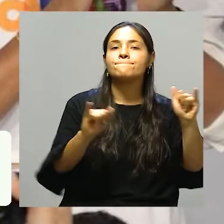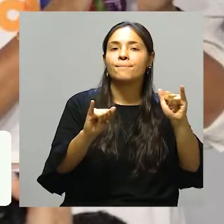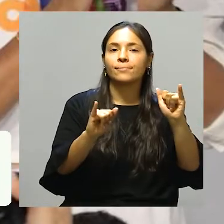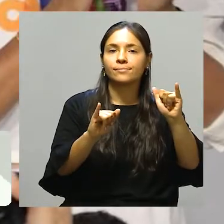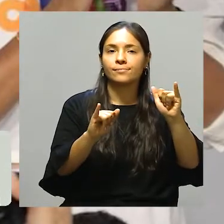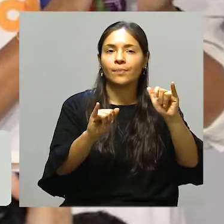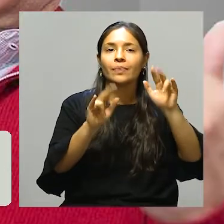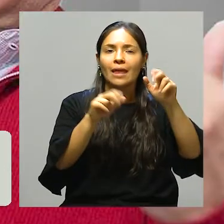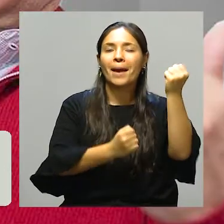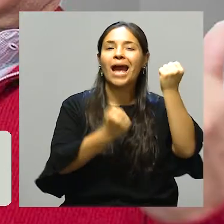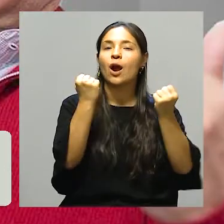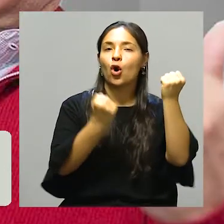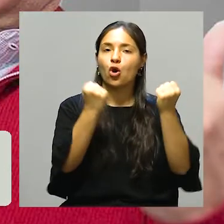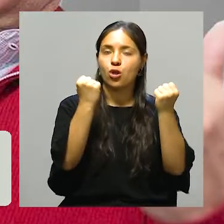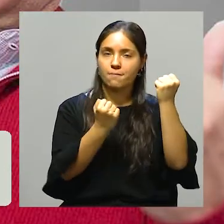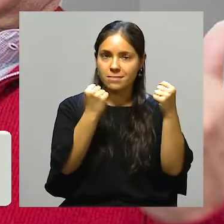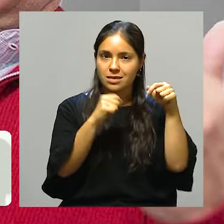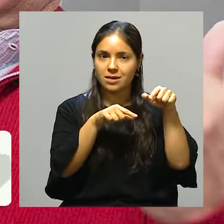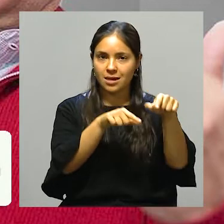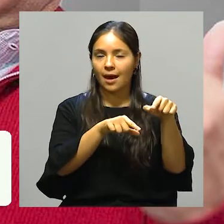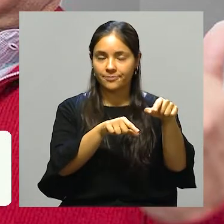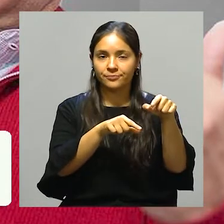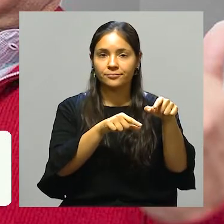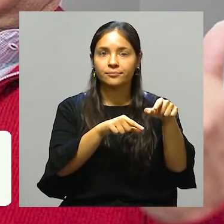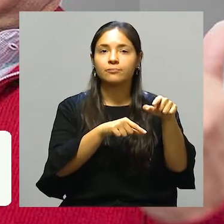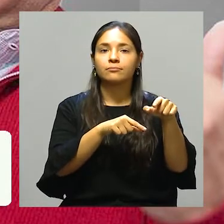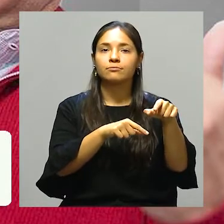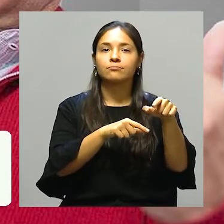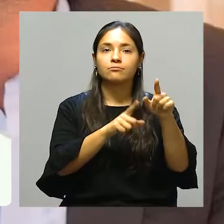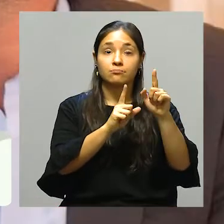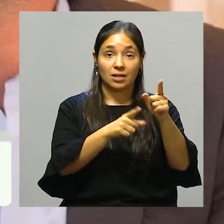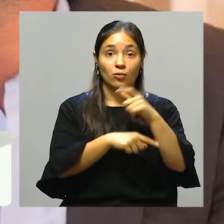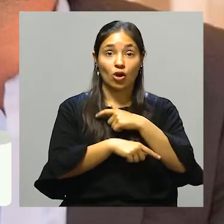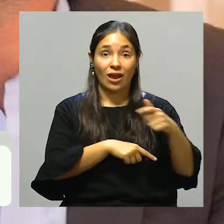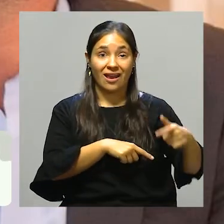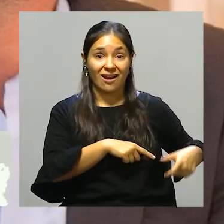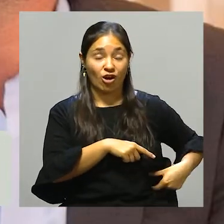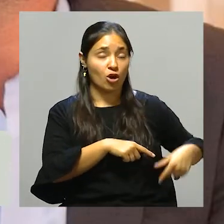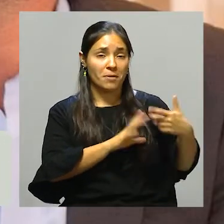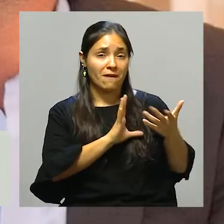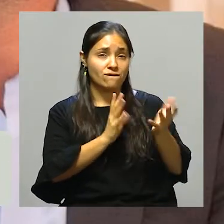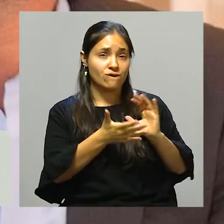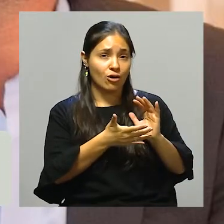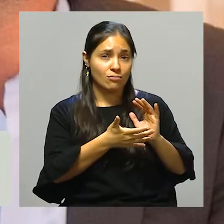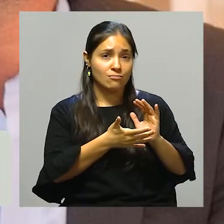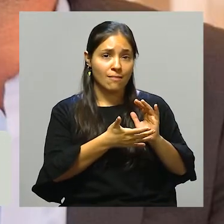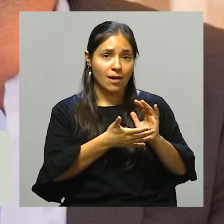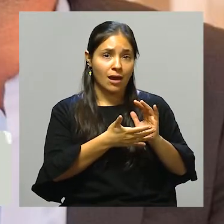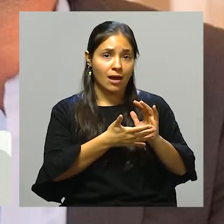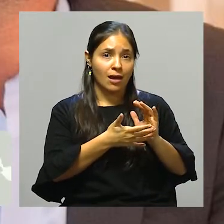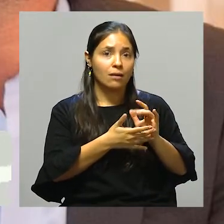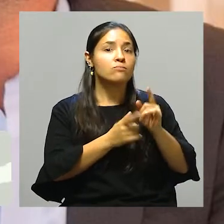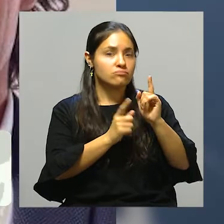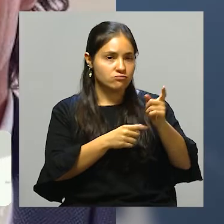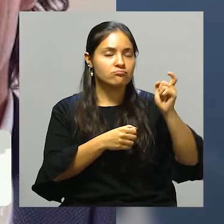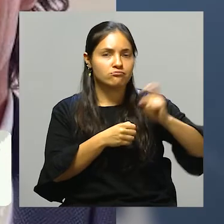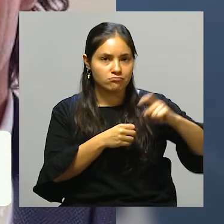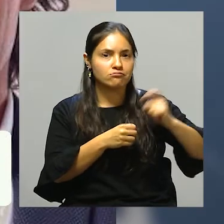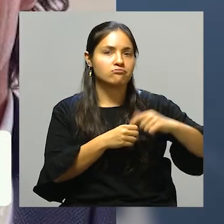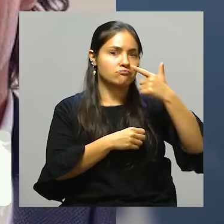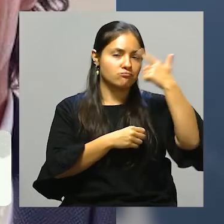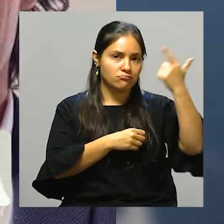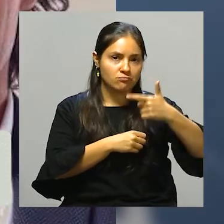incluidos jóvenes universitarios y tanto de muy diversos estratos de la sociedad. Yo creo que esos serían como